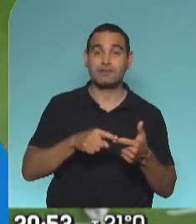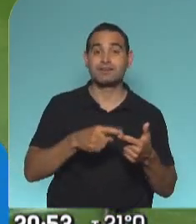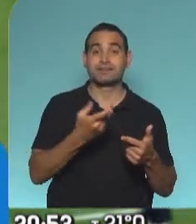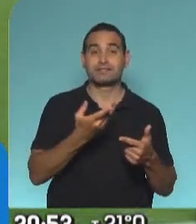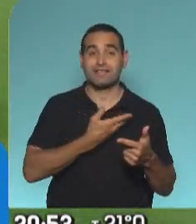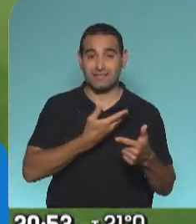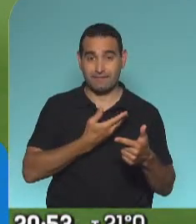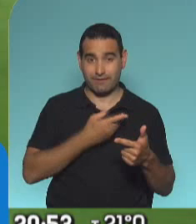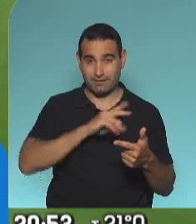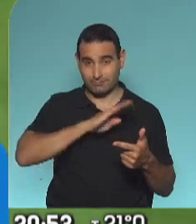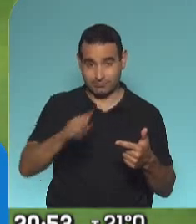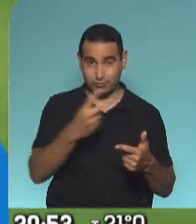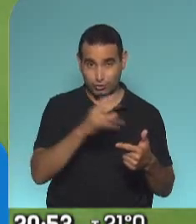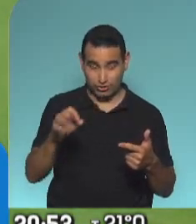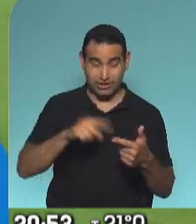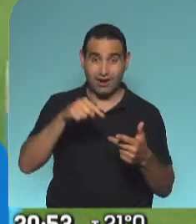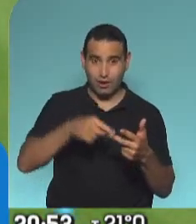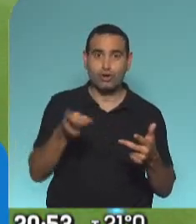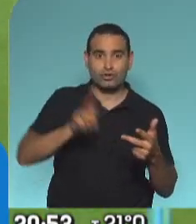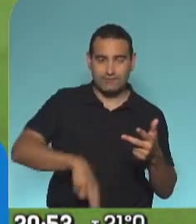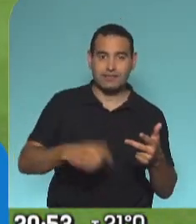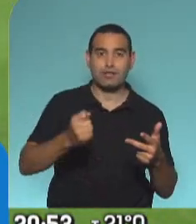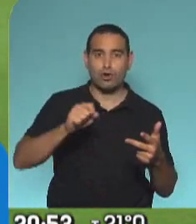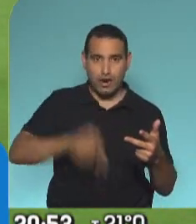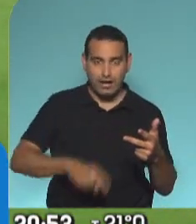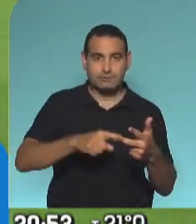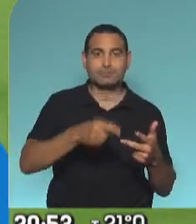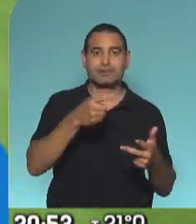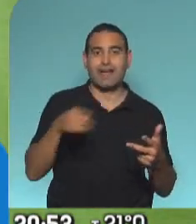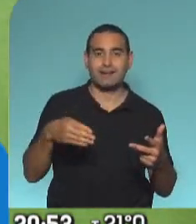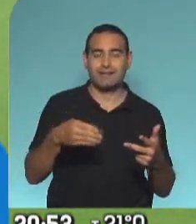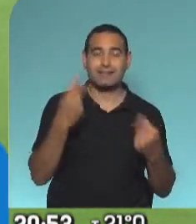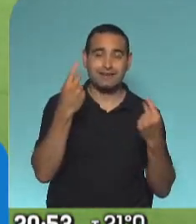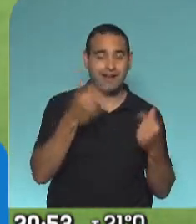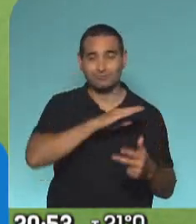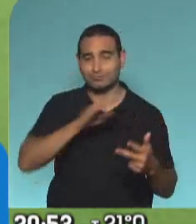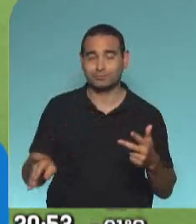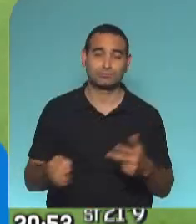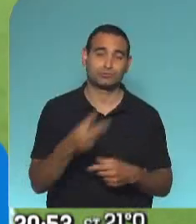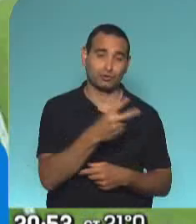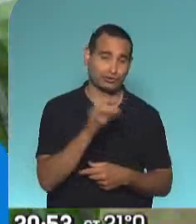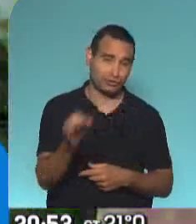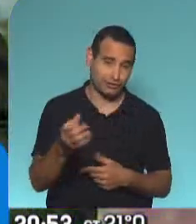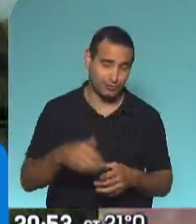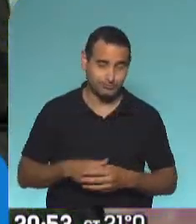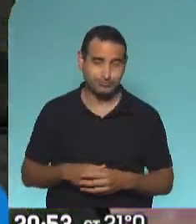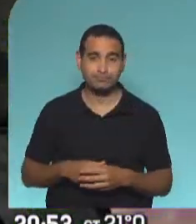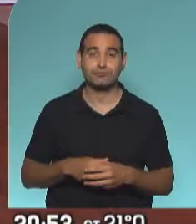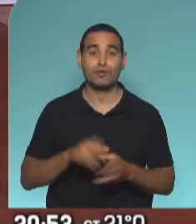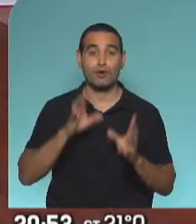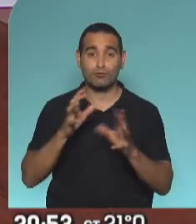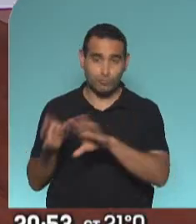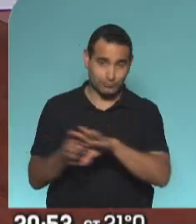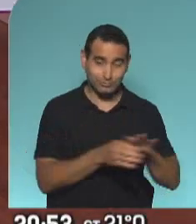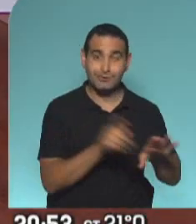Fe hace una semana. Y pierde de local de nuevo ante Arsenal de Sarandí 2-0. Bien, bueno, del fútbol nos vamos